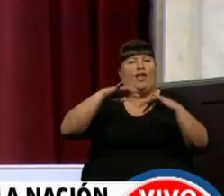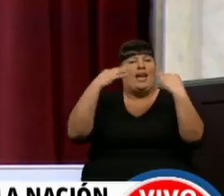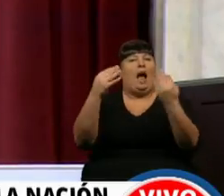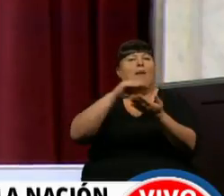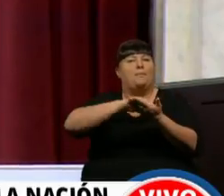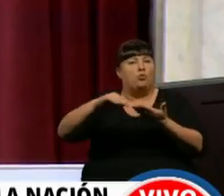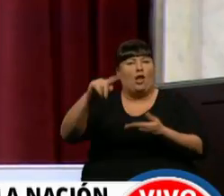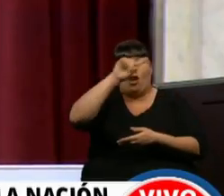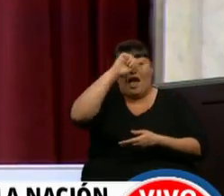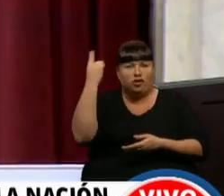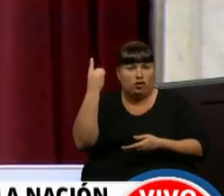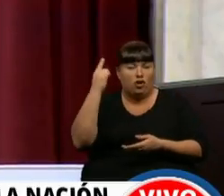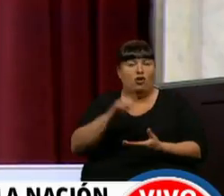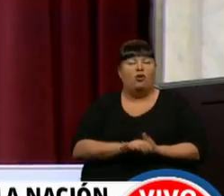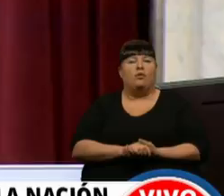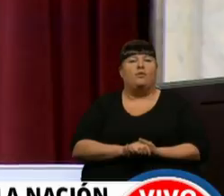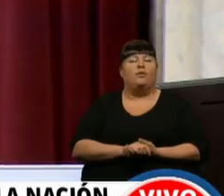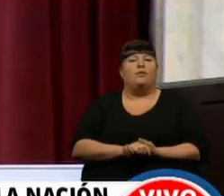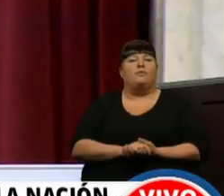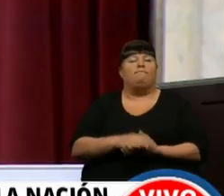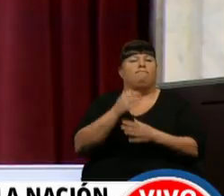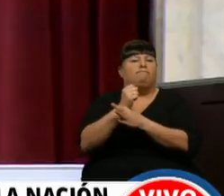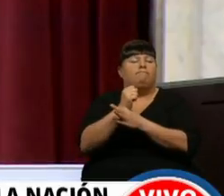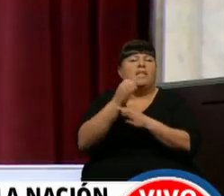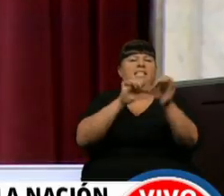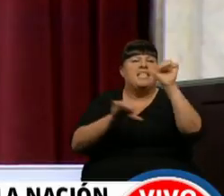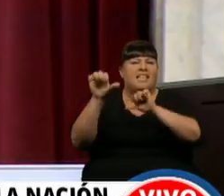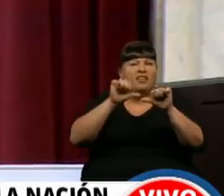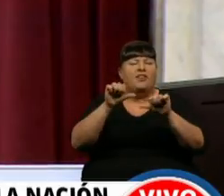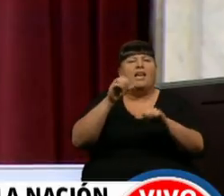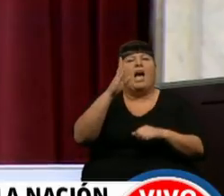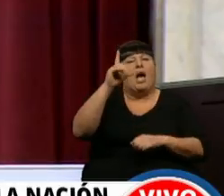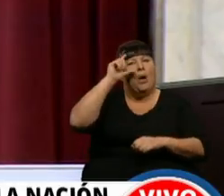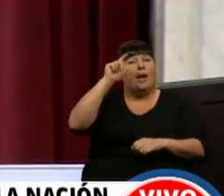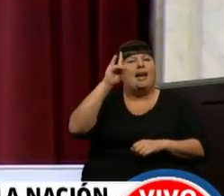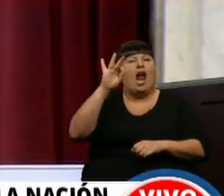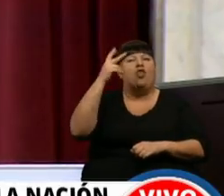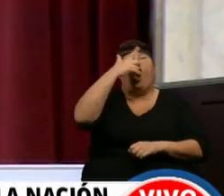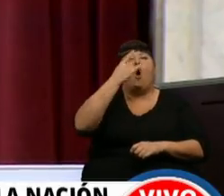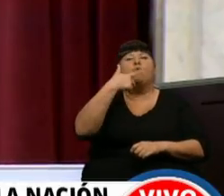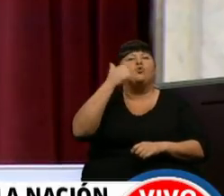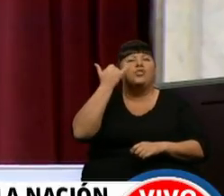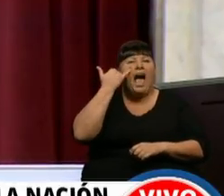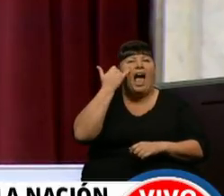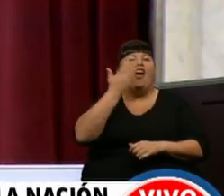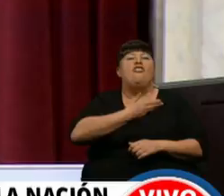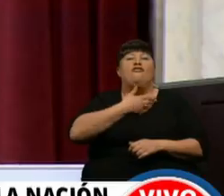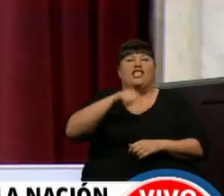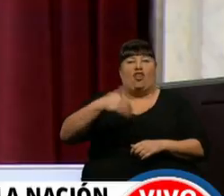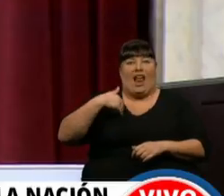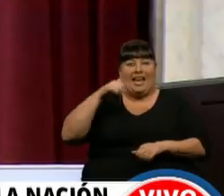cámara de diputados de la nación a la excelencia científica doctor bernard 2006 al físico argentino